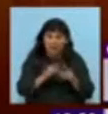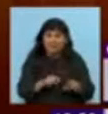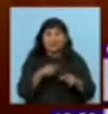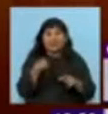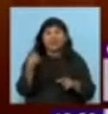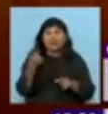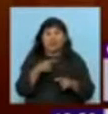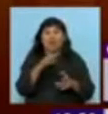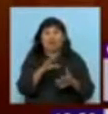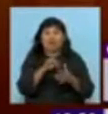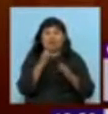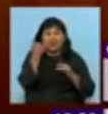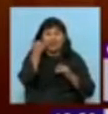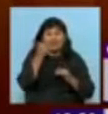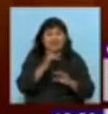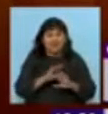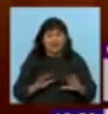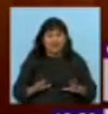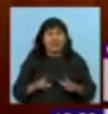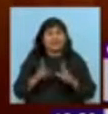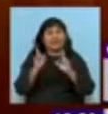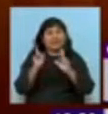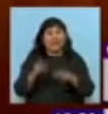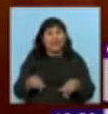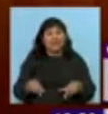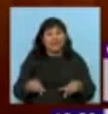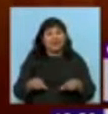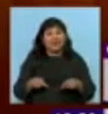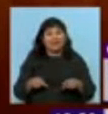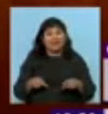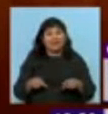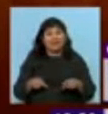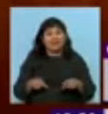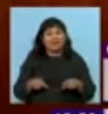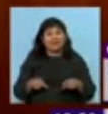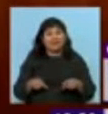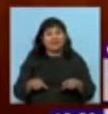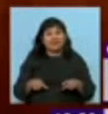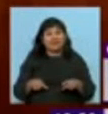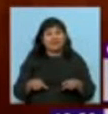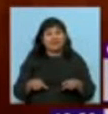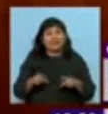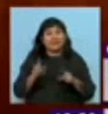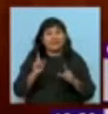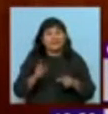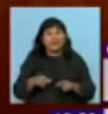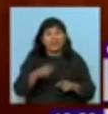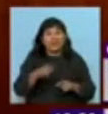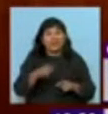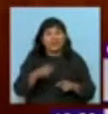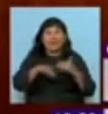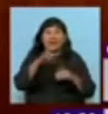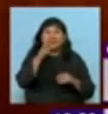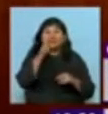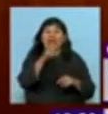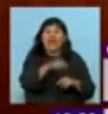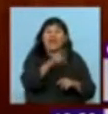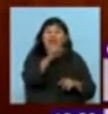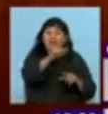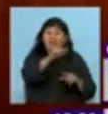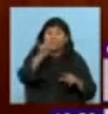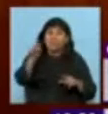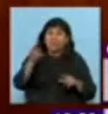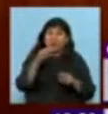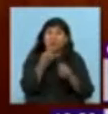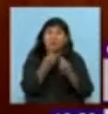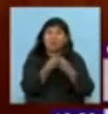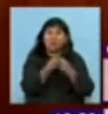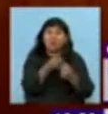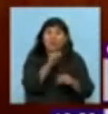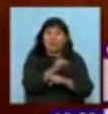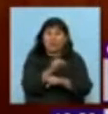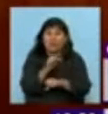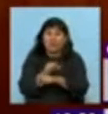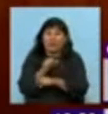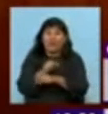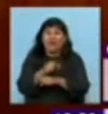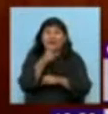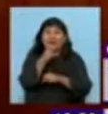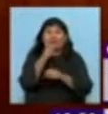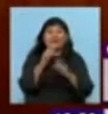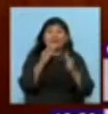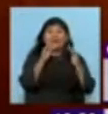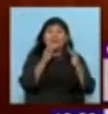iniciado y justamente tratando de allanar fundamentalmente el alojamiento de los detenidos. El jefe de